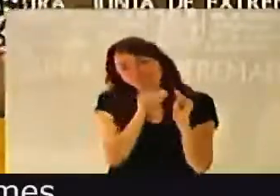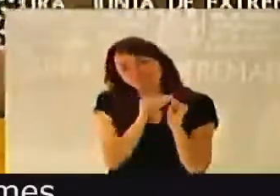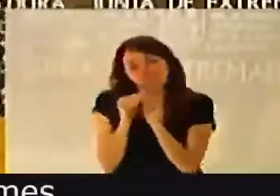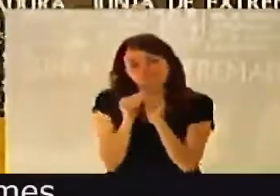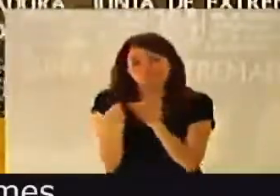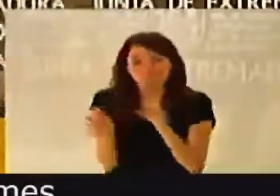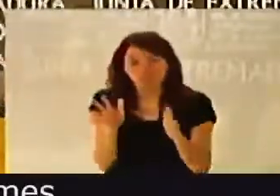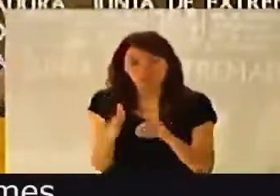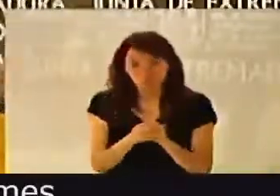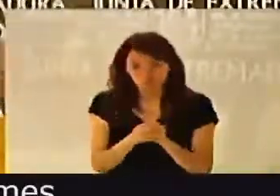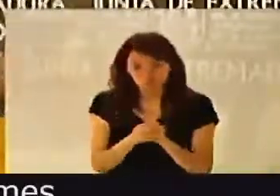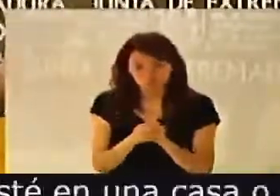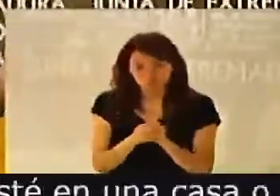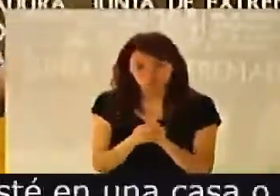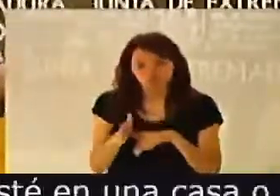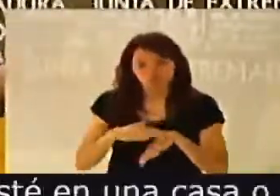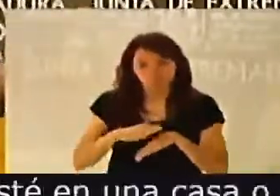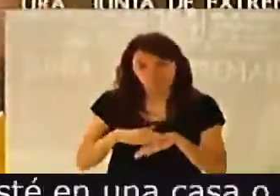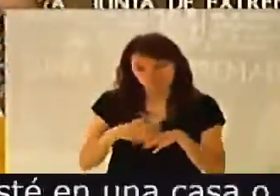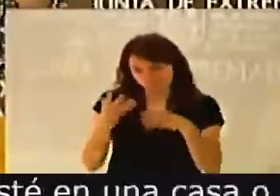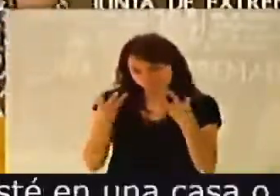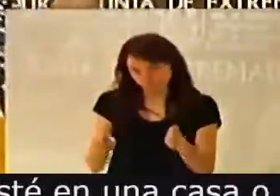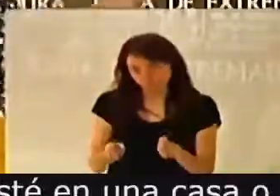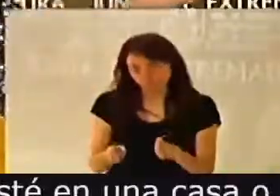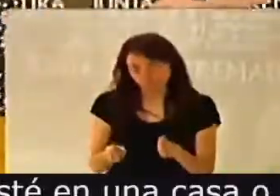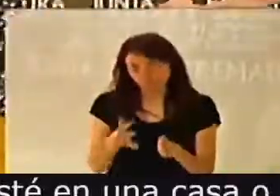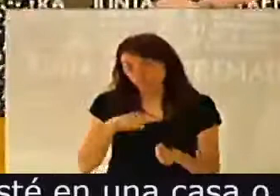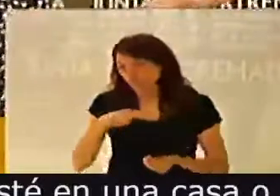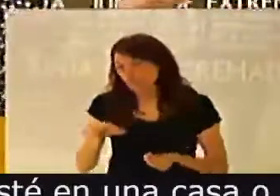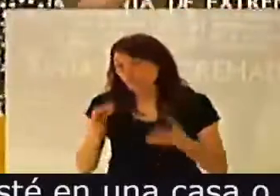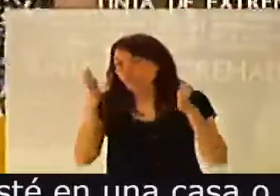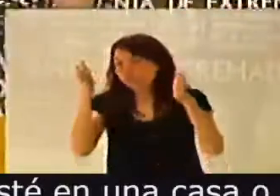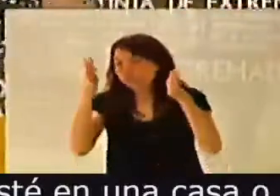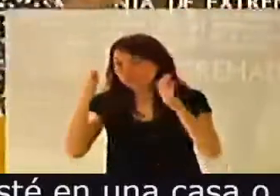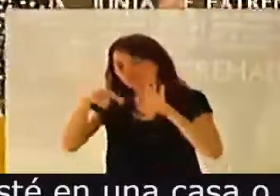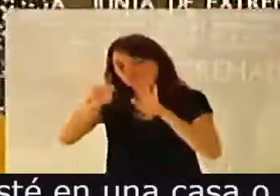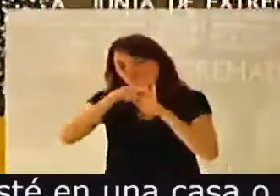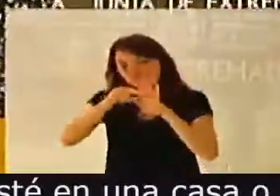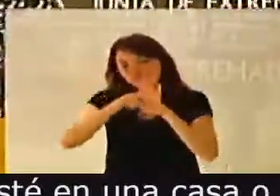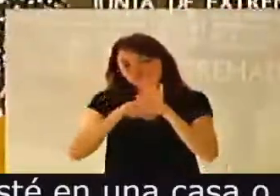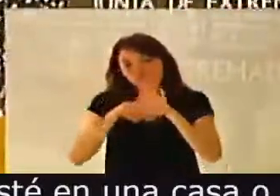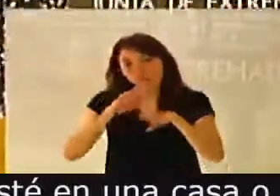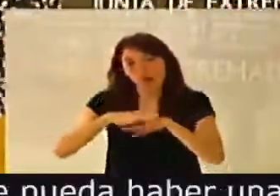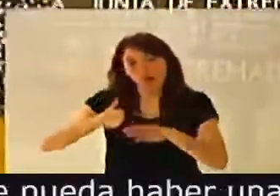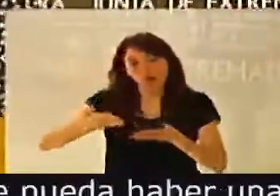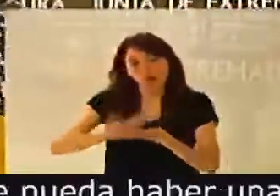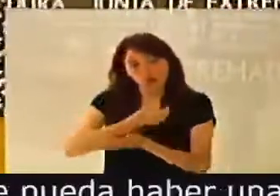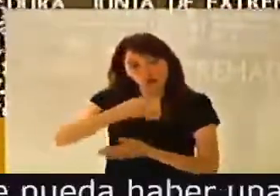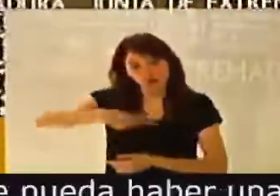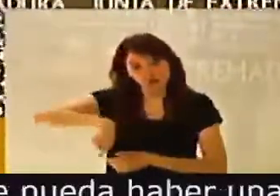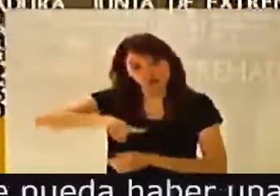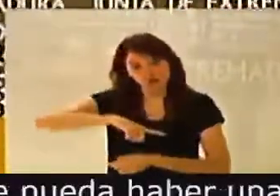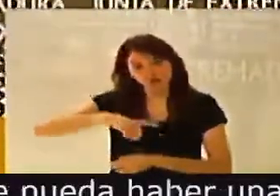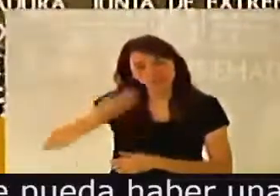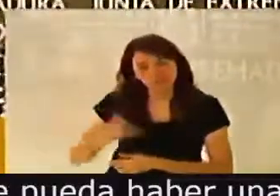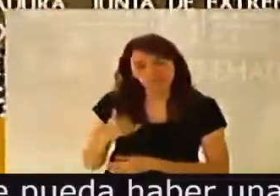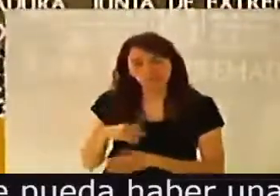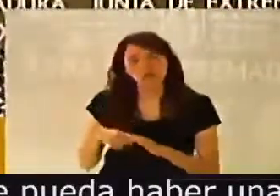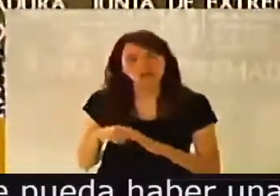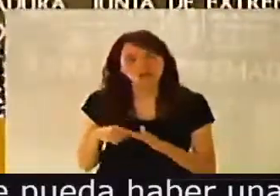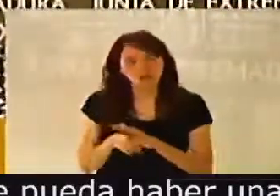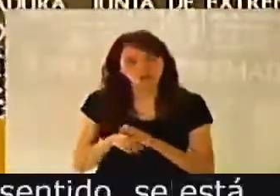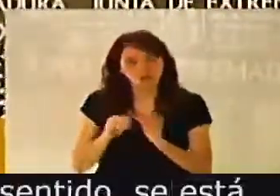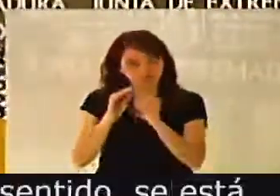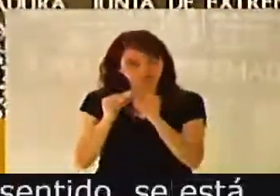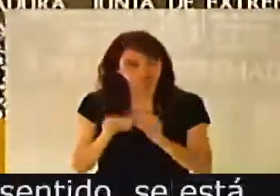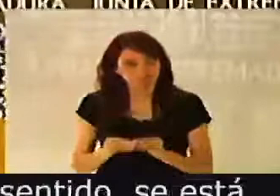casa o esté en otra, para que nos entendamos. Es decir, que puede haber unas recomendaciones para todo el mundo y en ese sentido se está trabajando. Pero hay